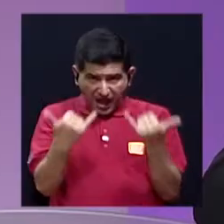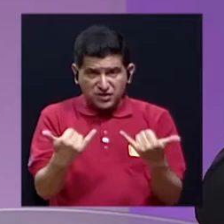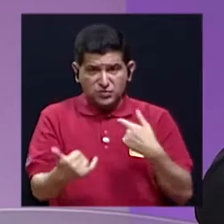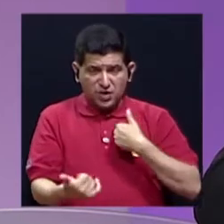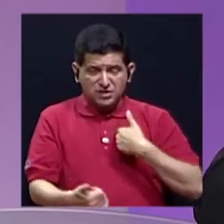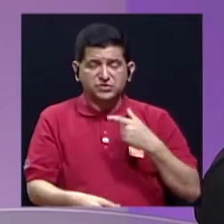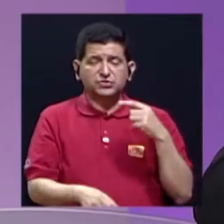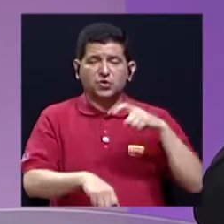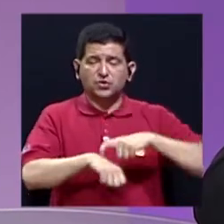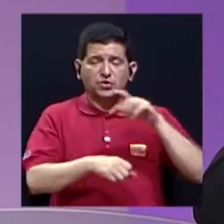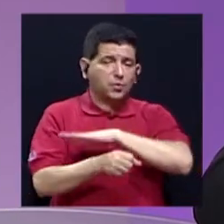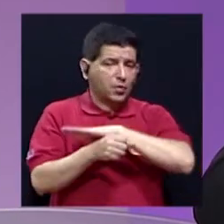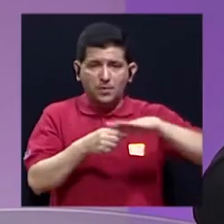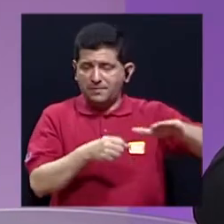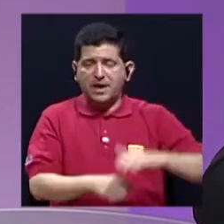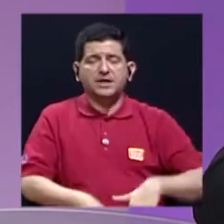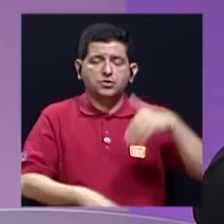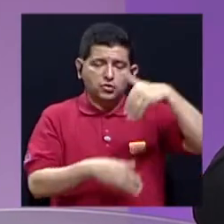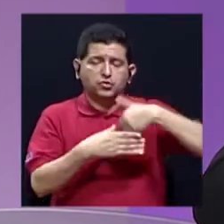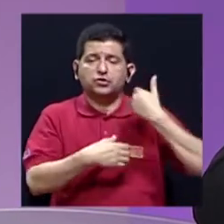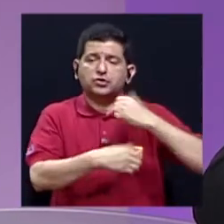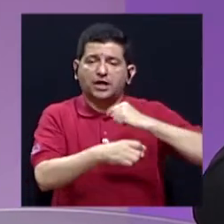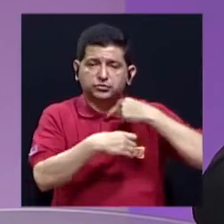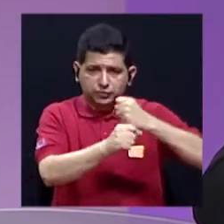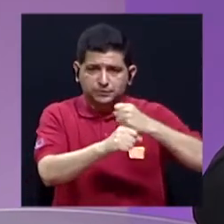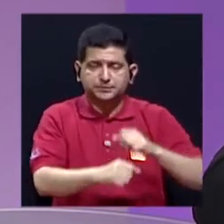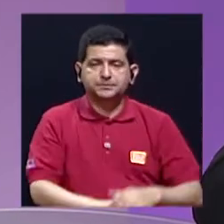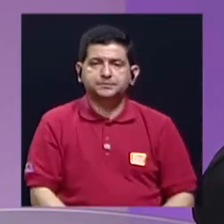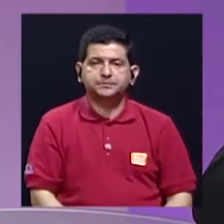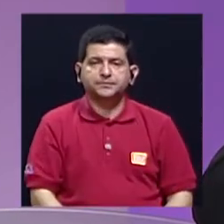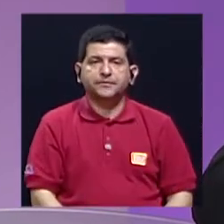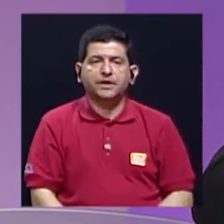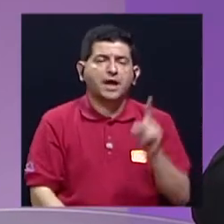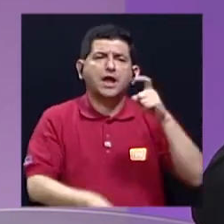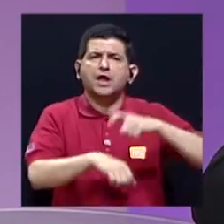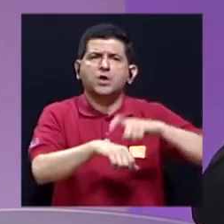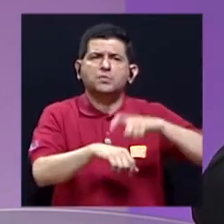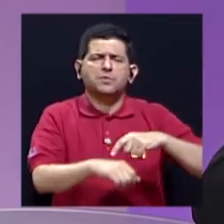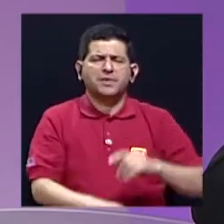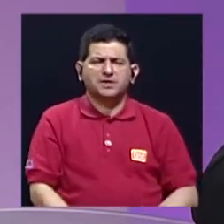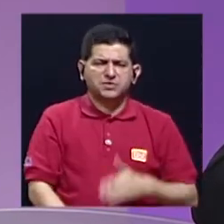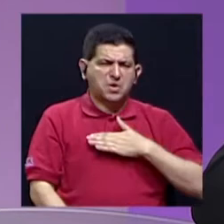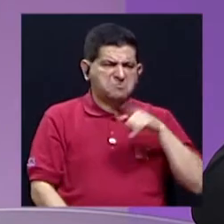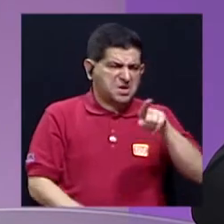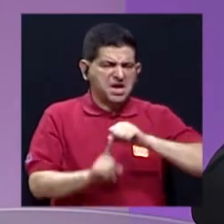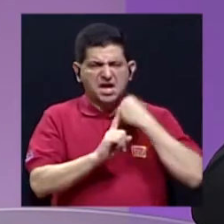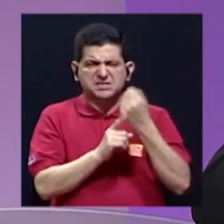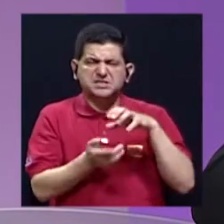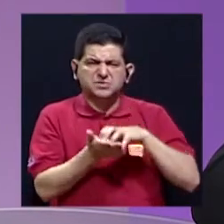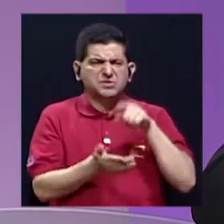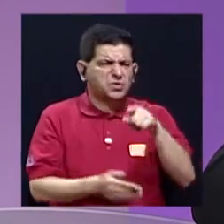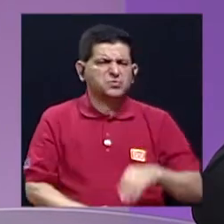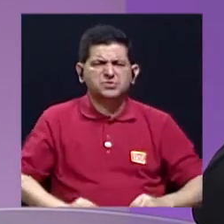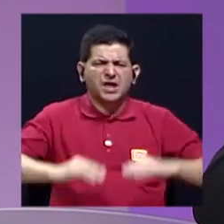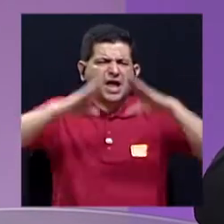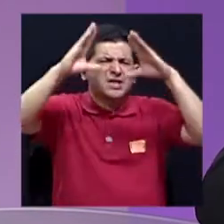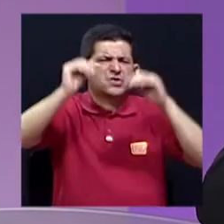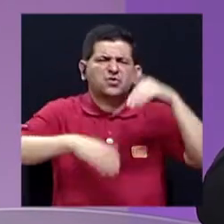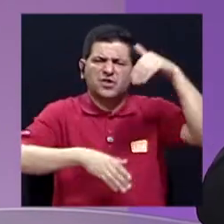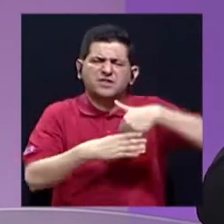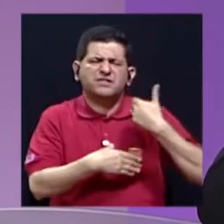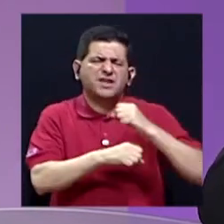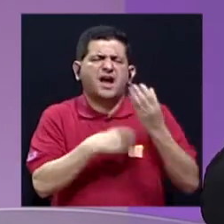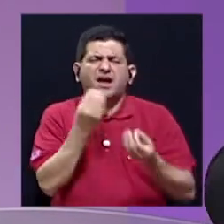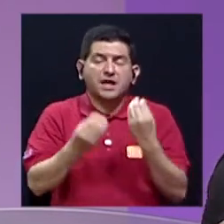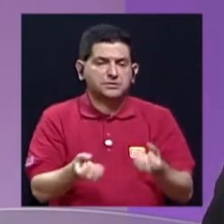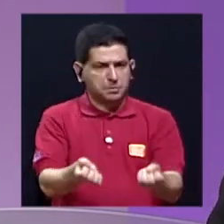yo estoy a tiempo completo en la municipalidad. En algún momento se me cuestionó eso, ¿qué hacía yo todo el día en la municipalidad? O sea,